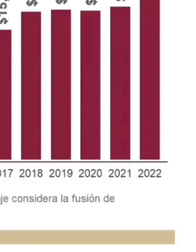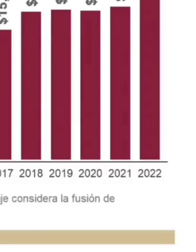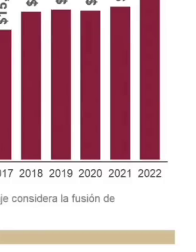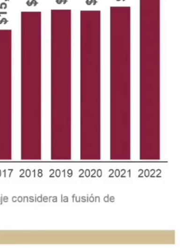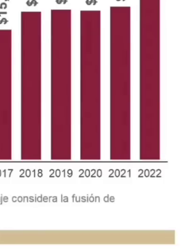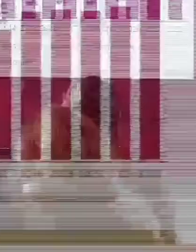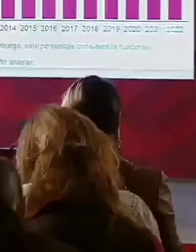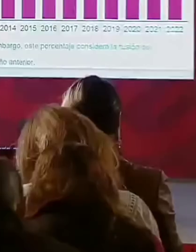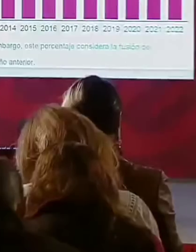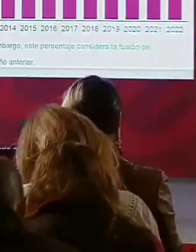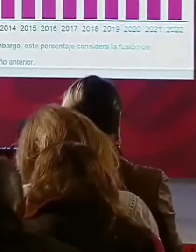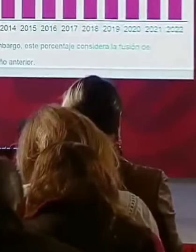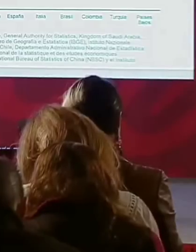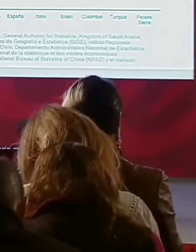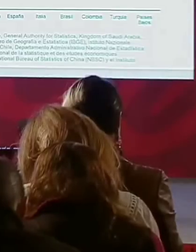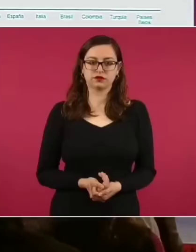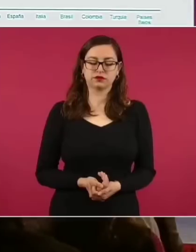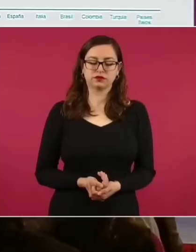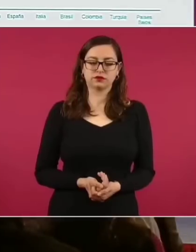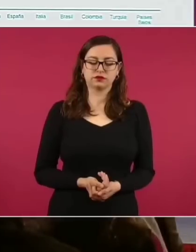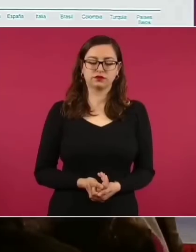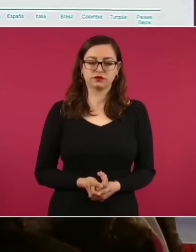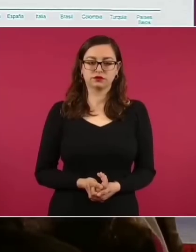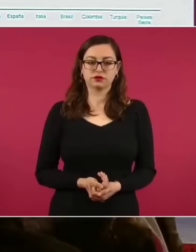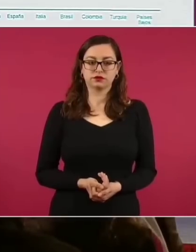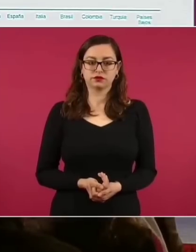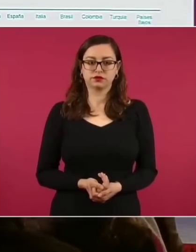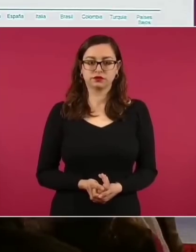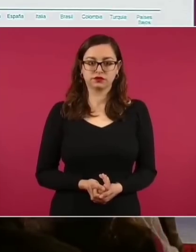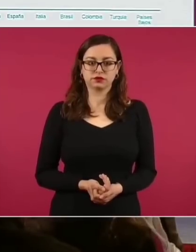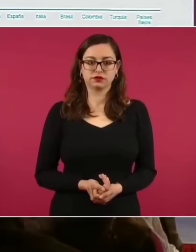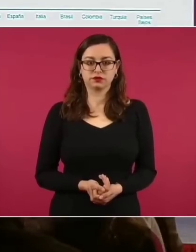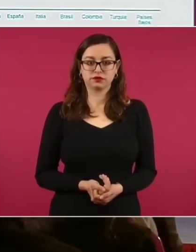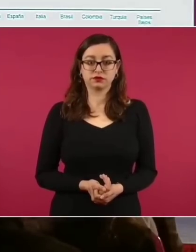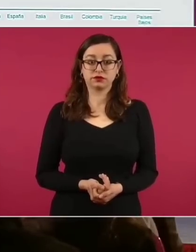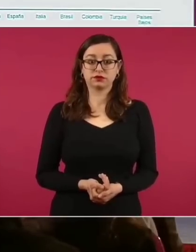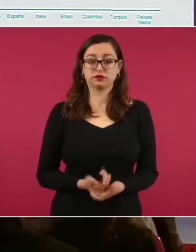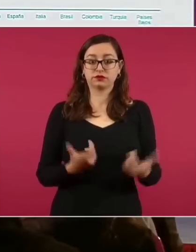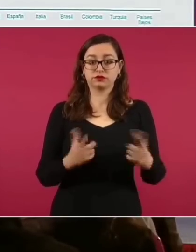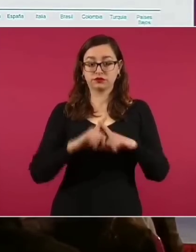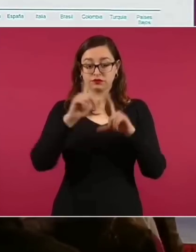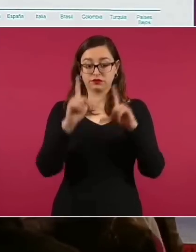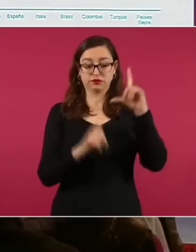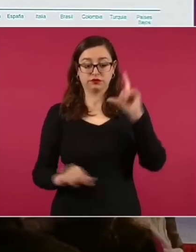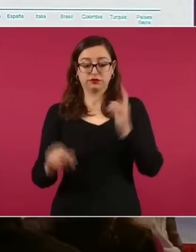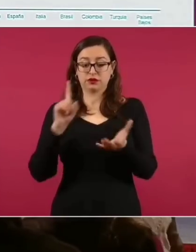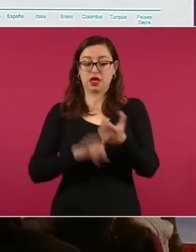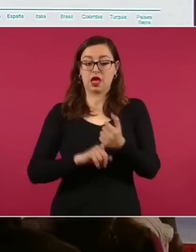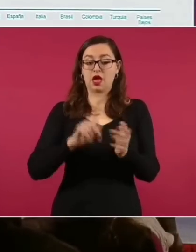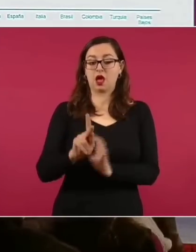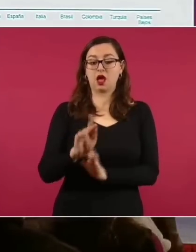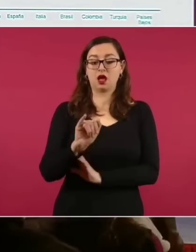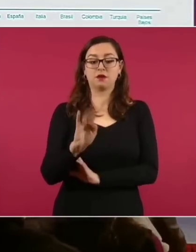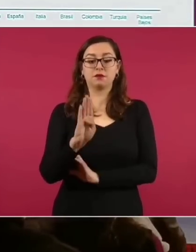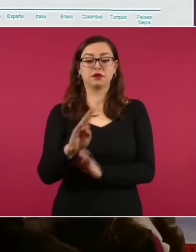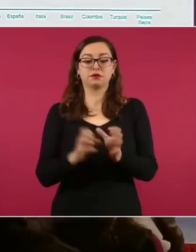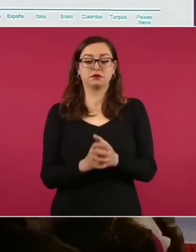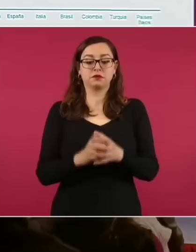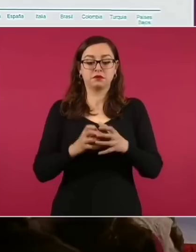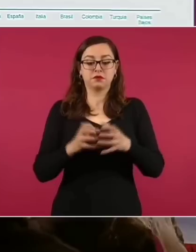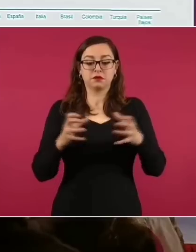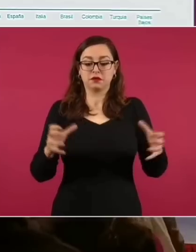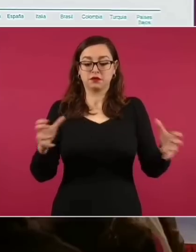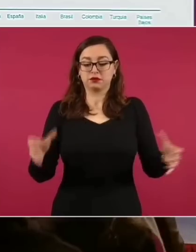inversión en la historia en cuanto al crecimiento durante el segundo